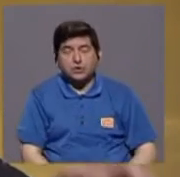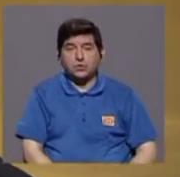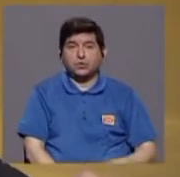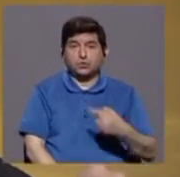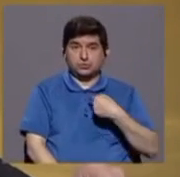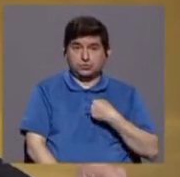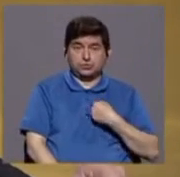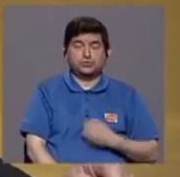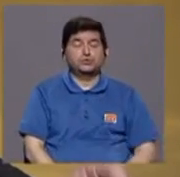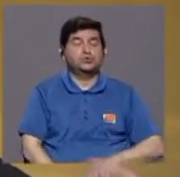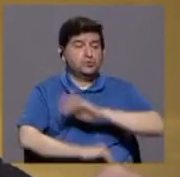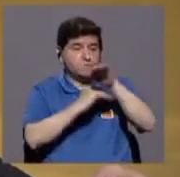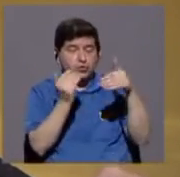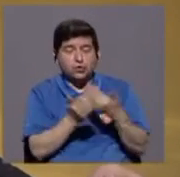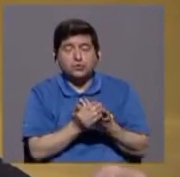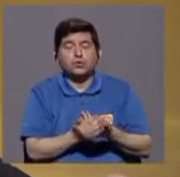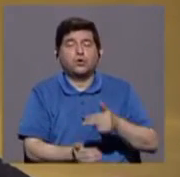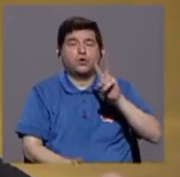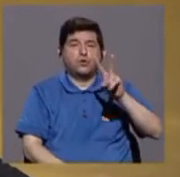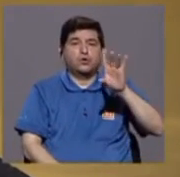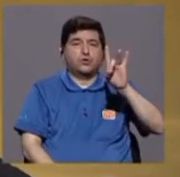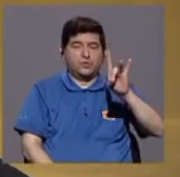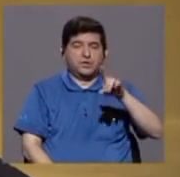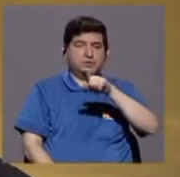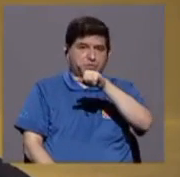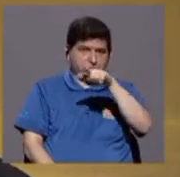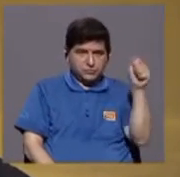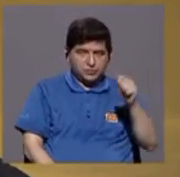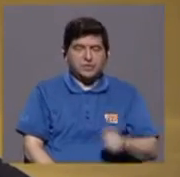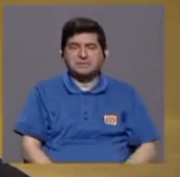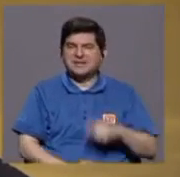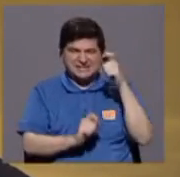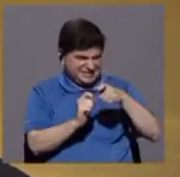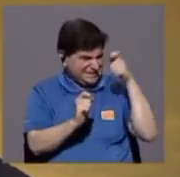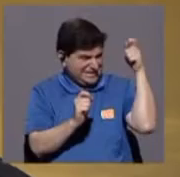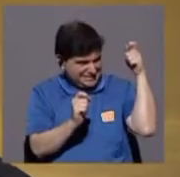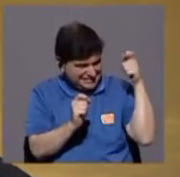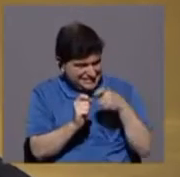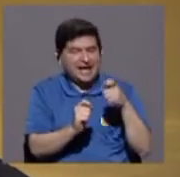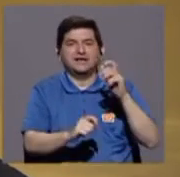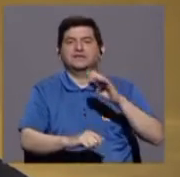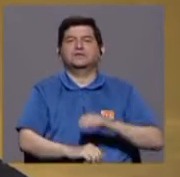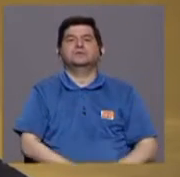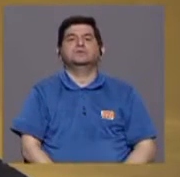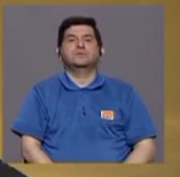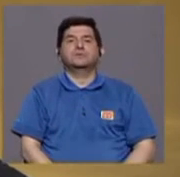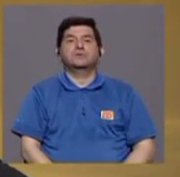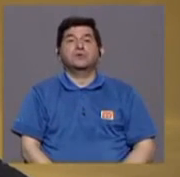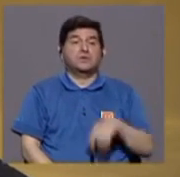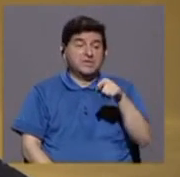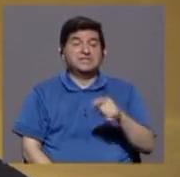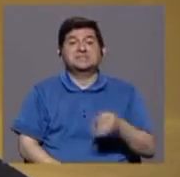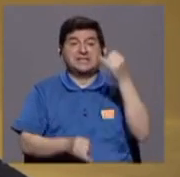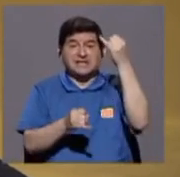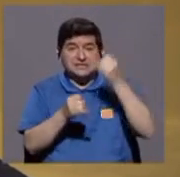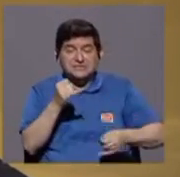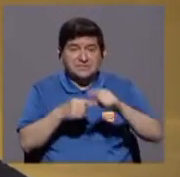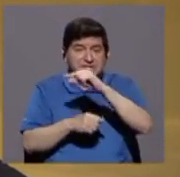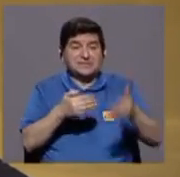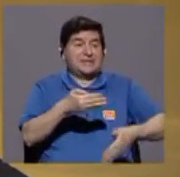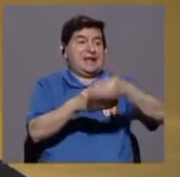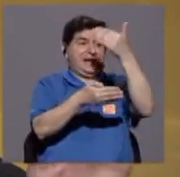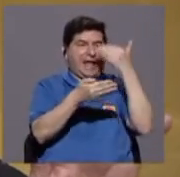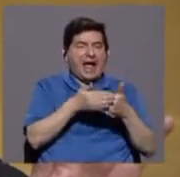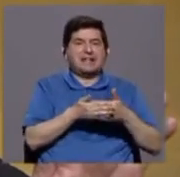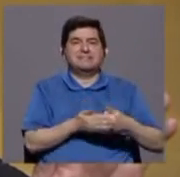mí todos los 28 de mes puntualmente e incluso cuando el 28 cae en fin de semana, hasta antes